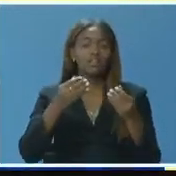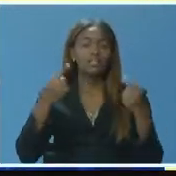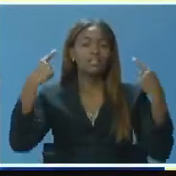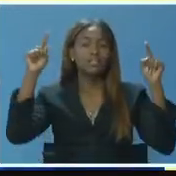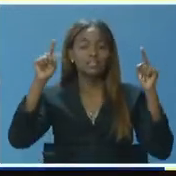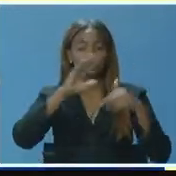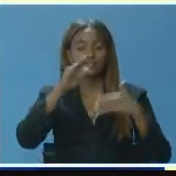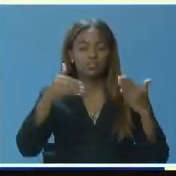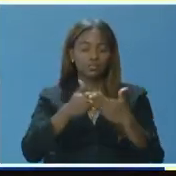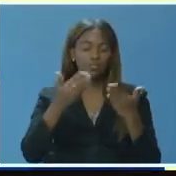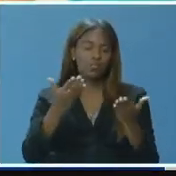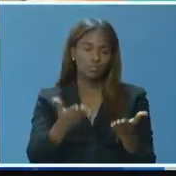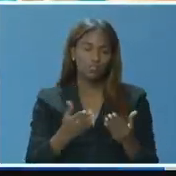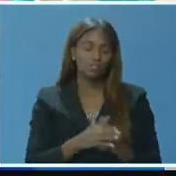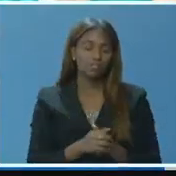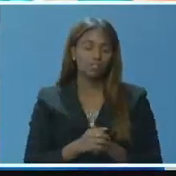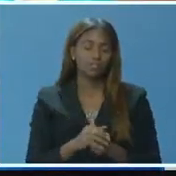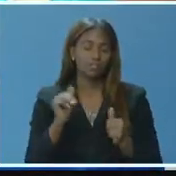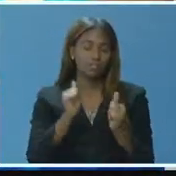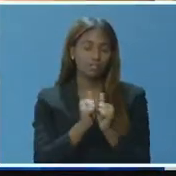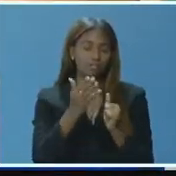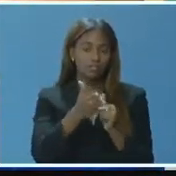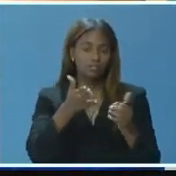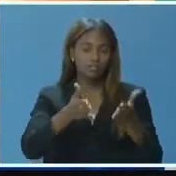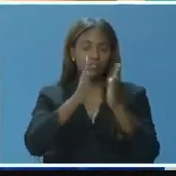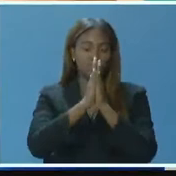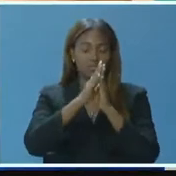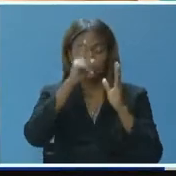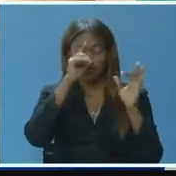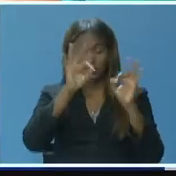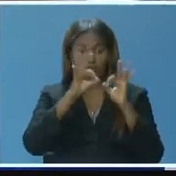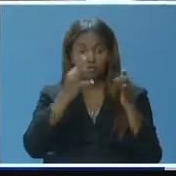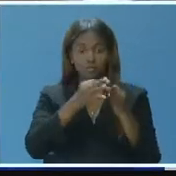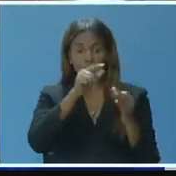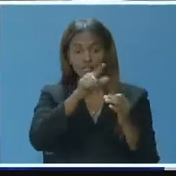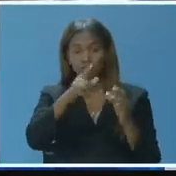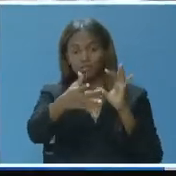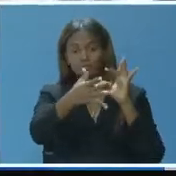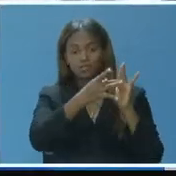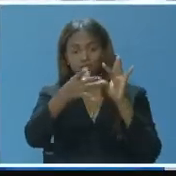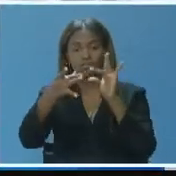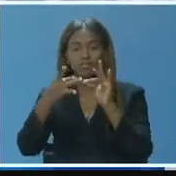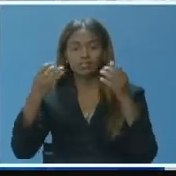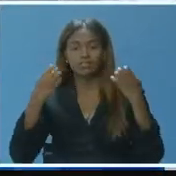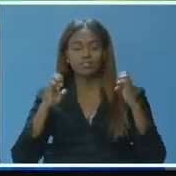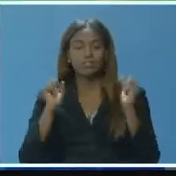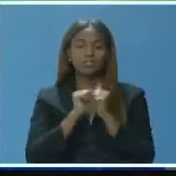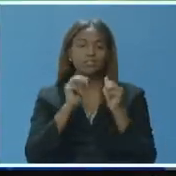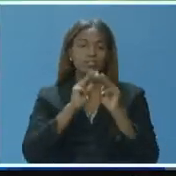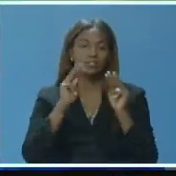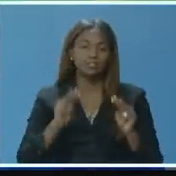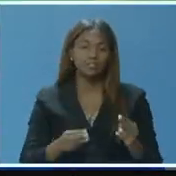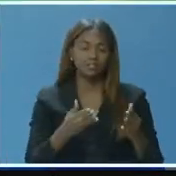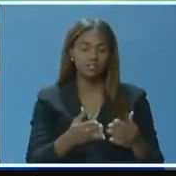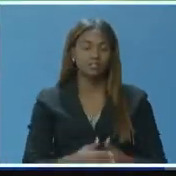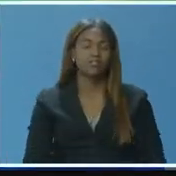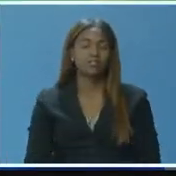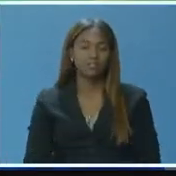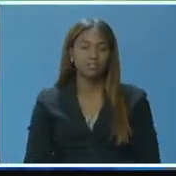la docencia, por lo cual solicitó a las familias unirse al esfuerzo del ministerio. El ministerio